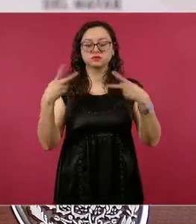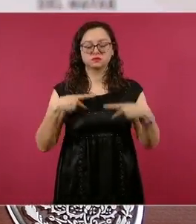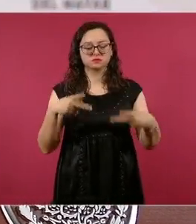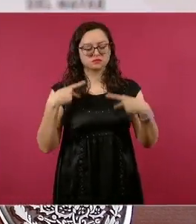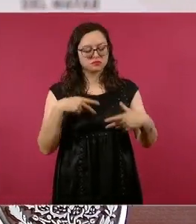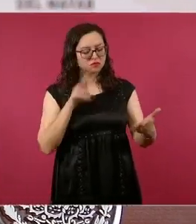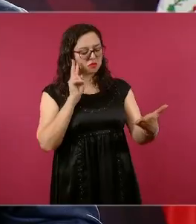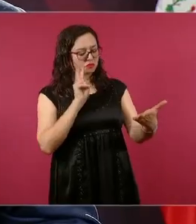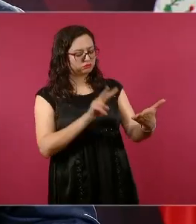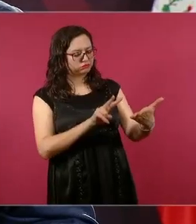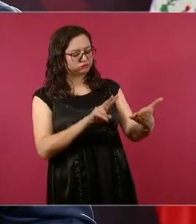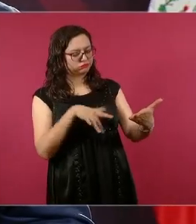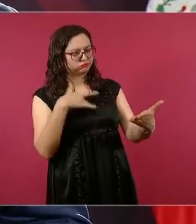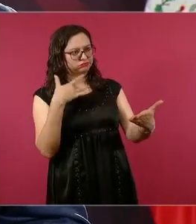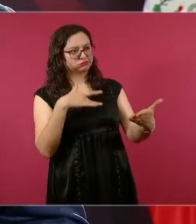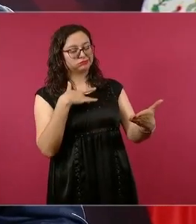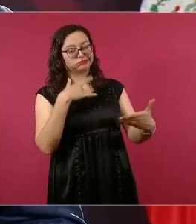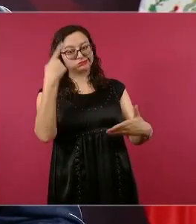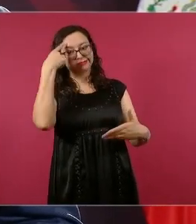decide.